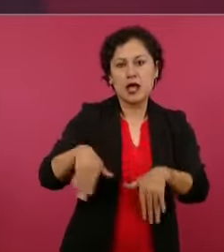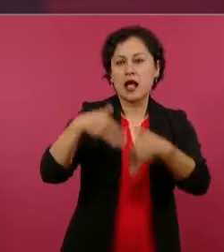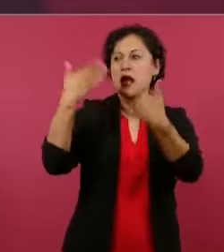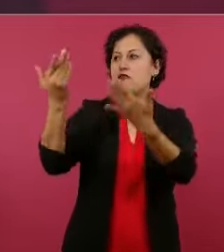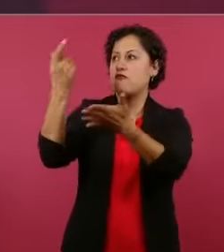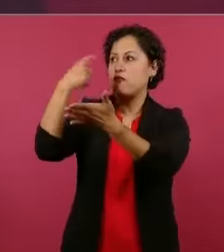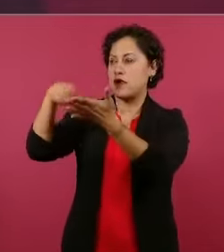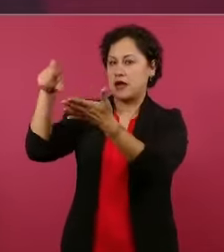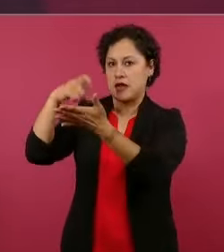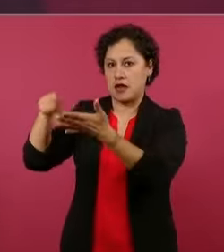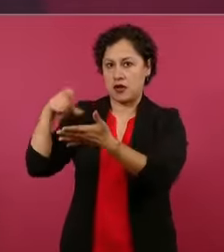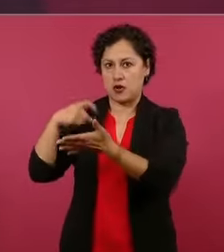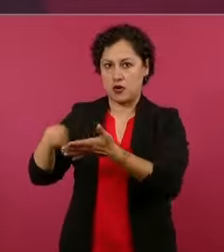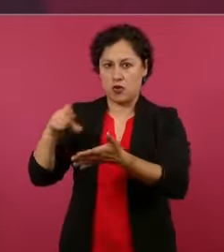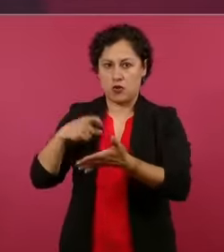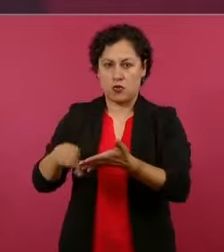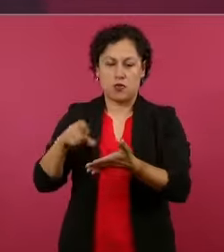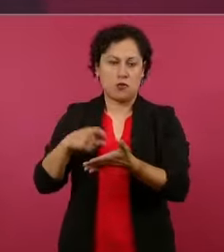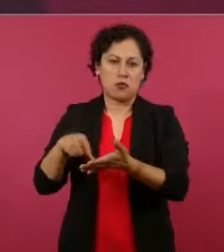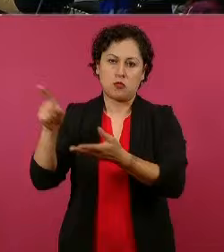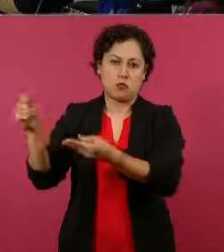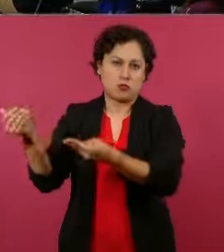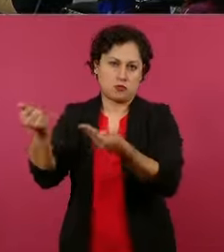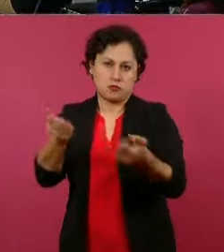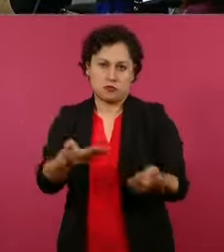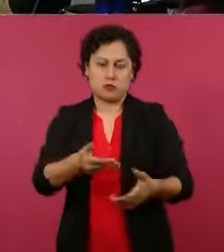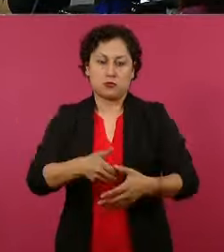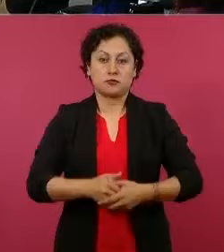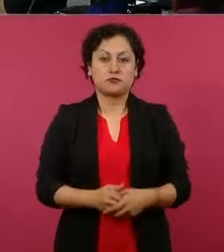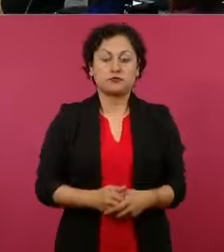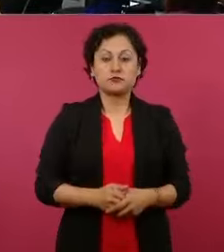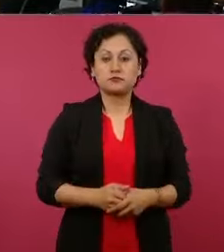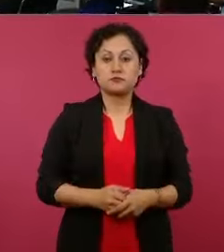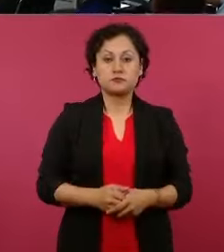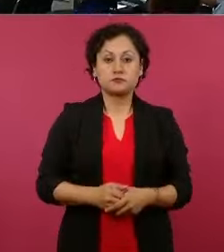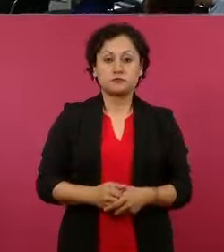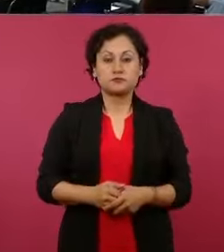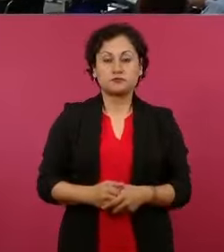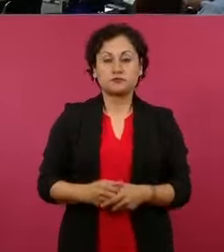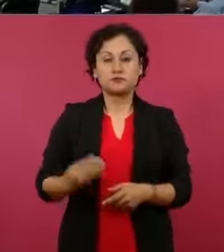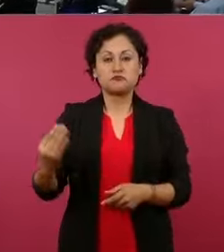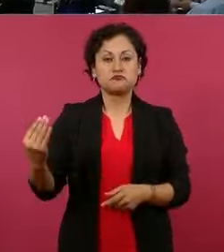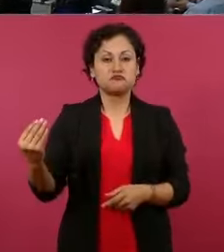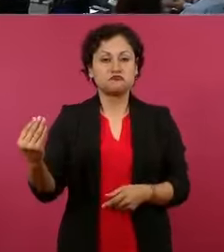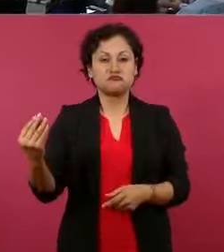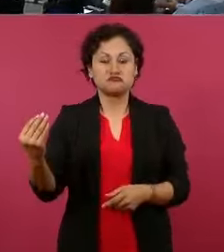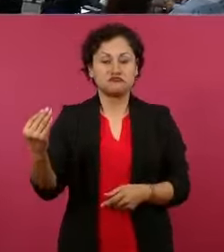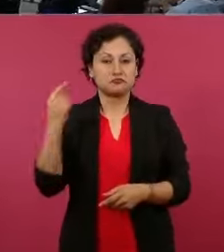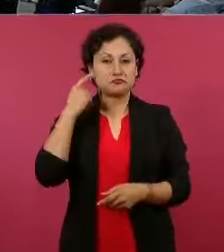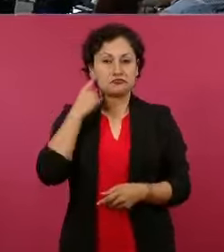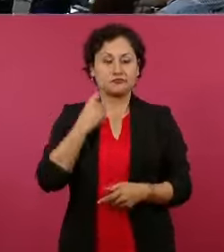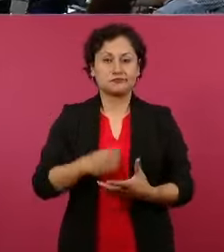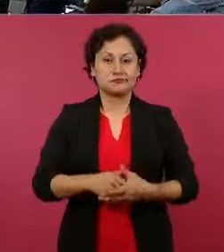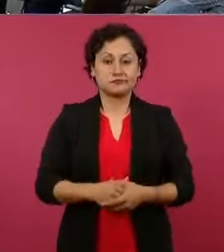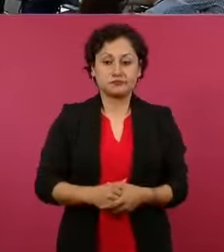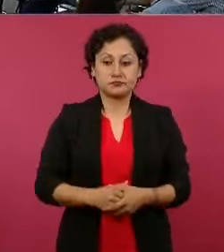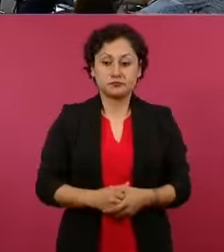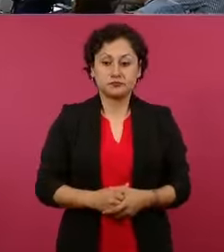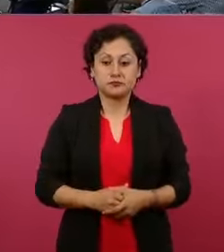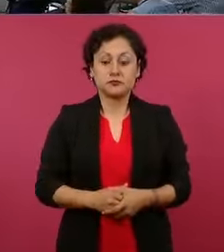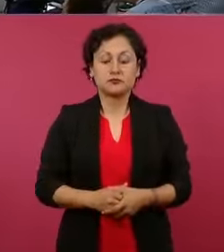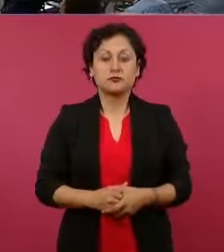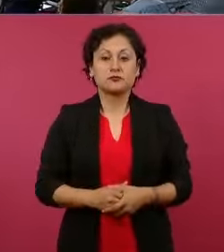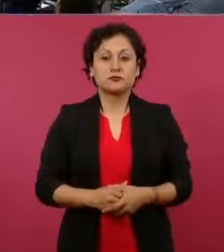las compras que se hicieron al extranjero medicamentos ya tienen que comprar a una sola empresa y y no